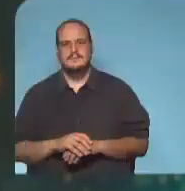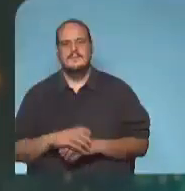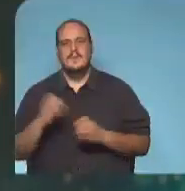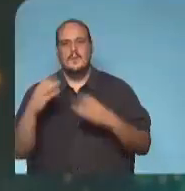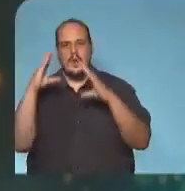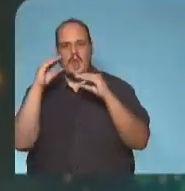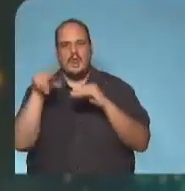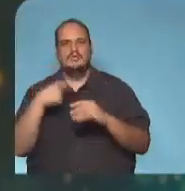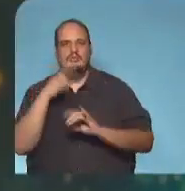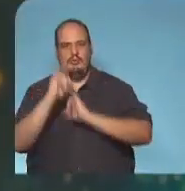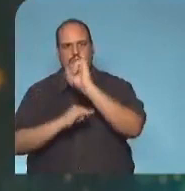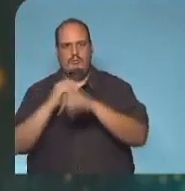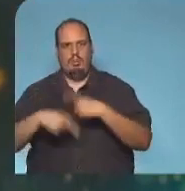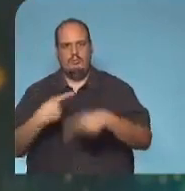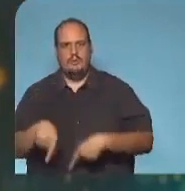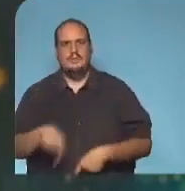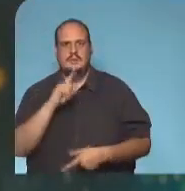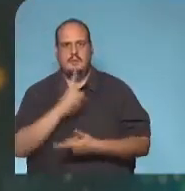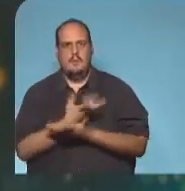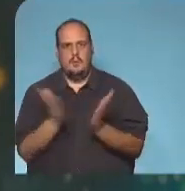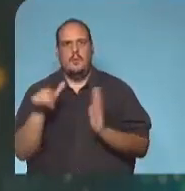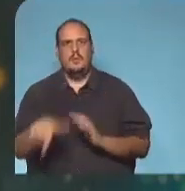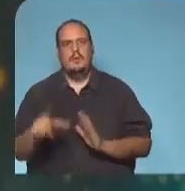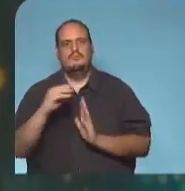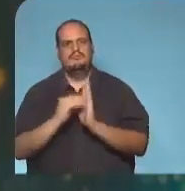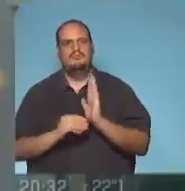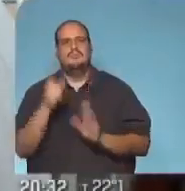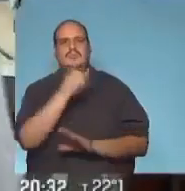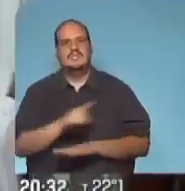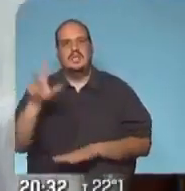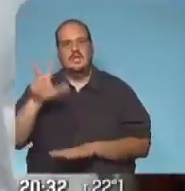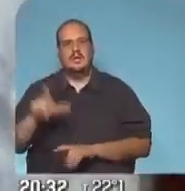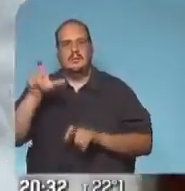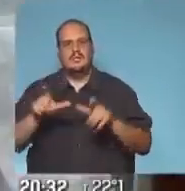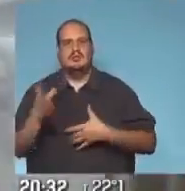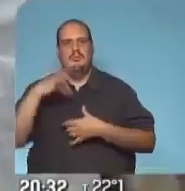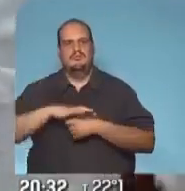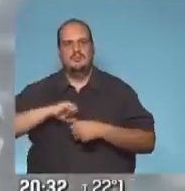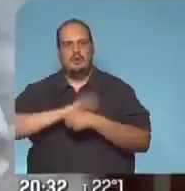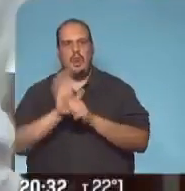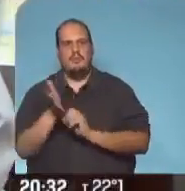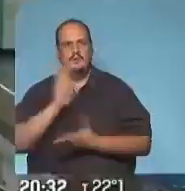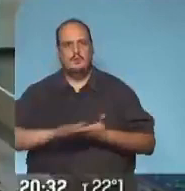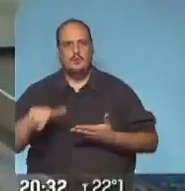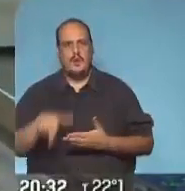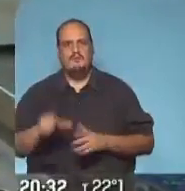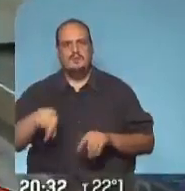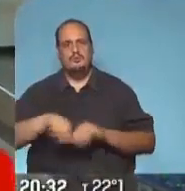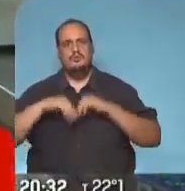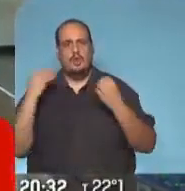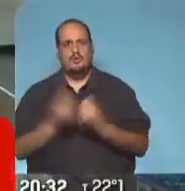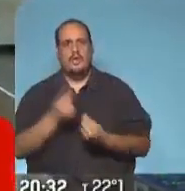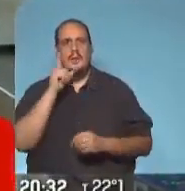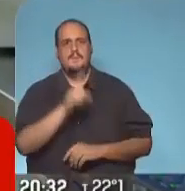Buenas noches, nos seguimos informando aquí en la televisión pública. Se registraron 103 nuevos casos de coronavirus en el país, con lo que suman hasta el